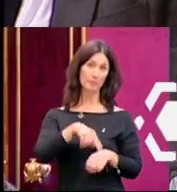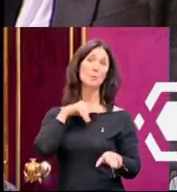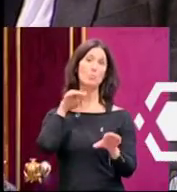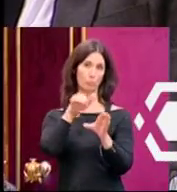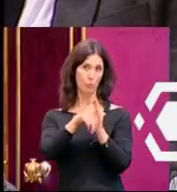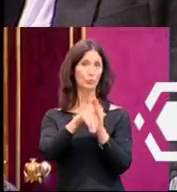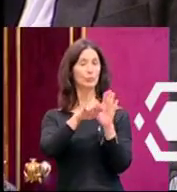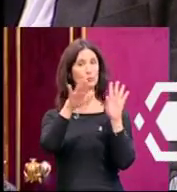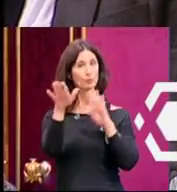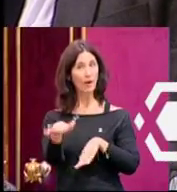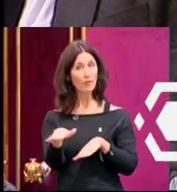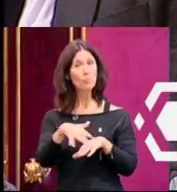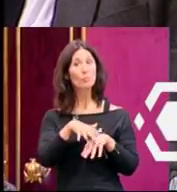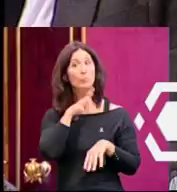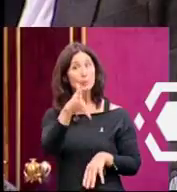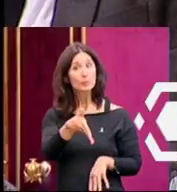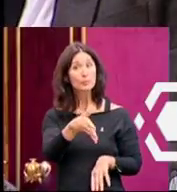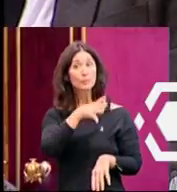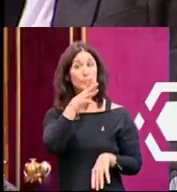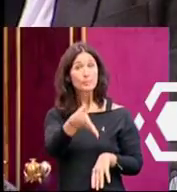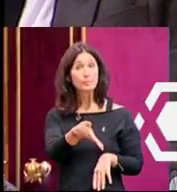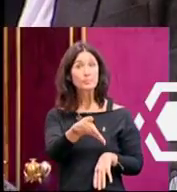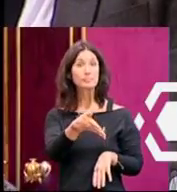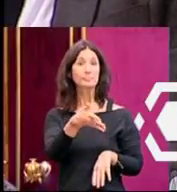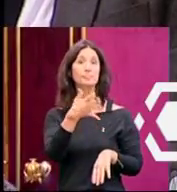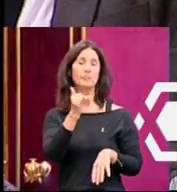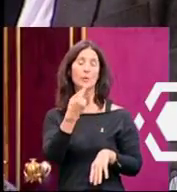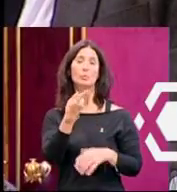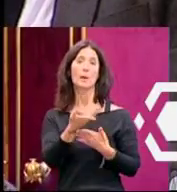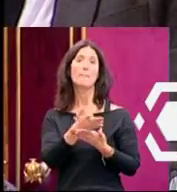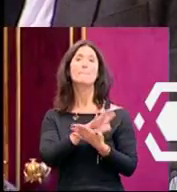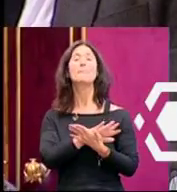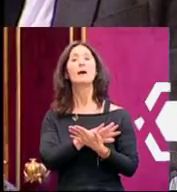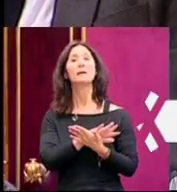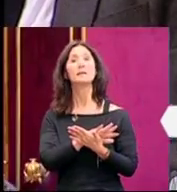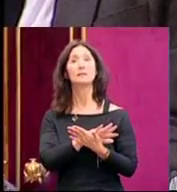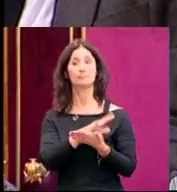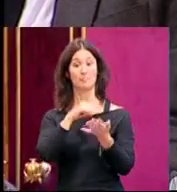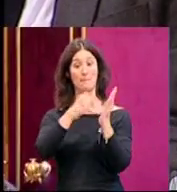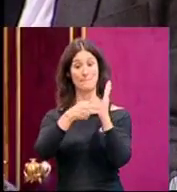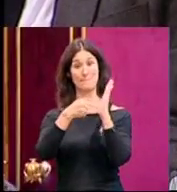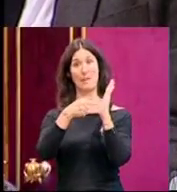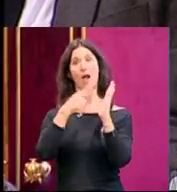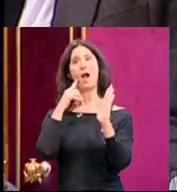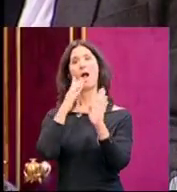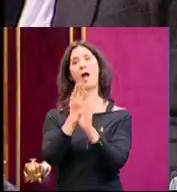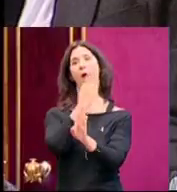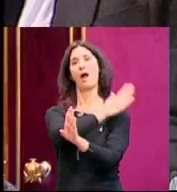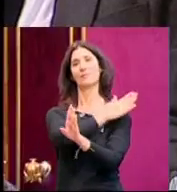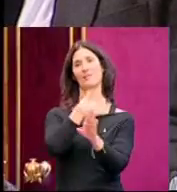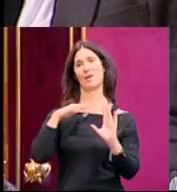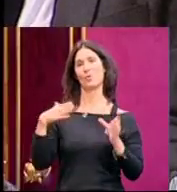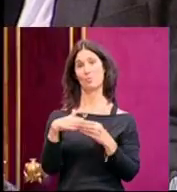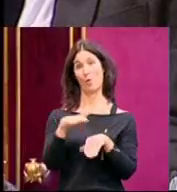favor porque evidentemente hay una gran parte de este plan que ya lo trabajamos desde el anterior